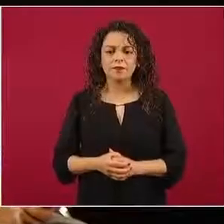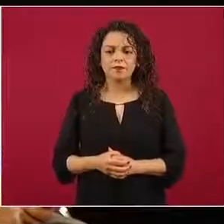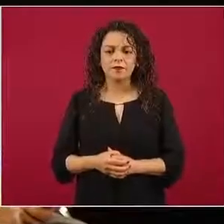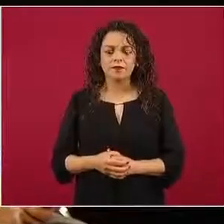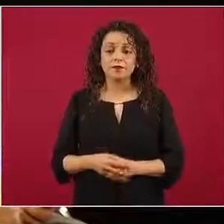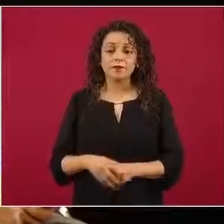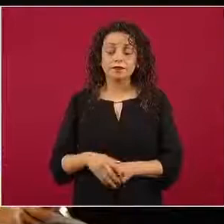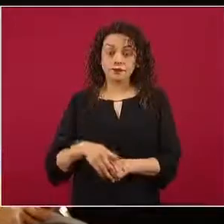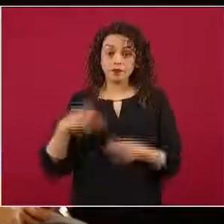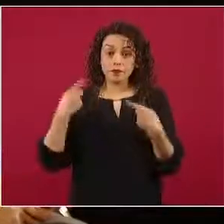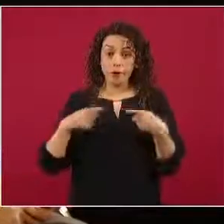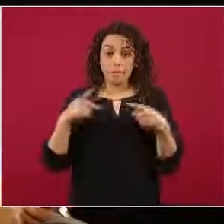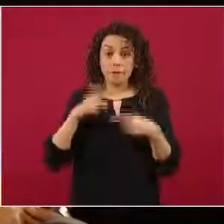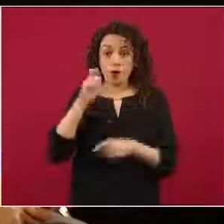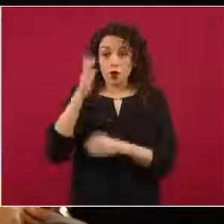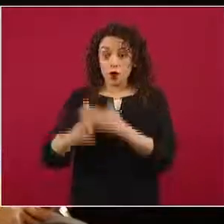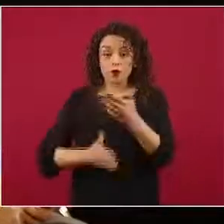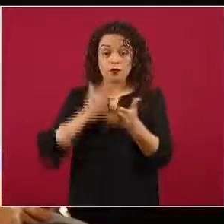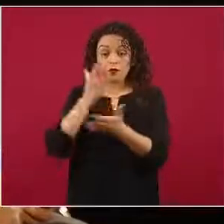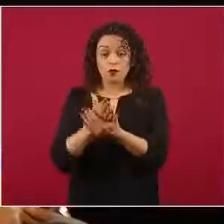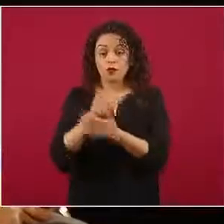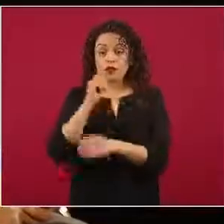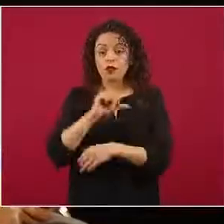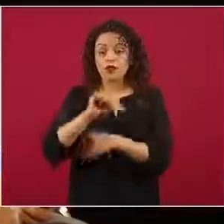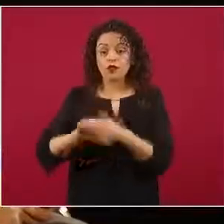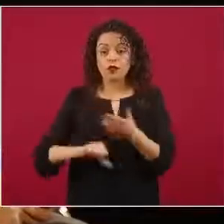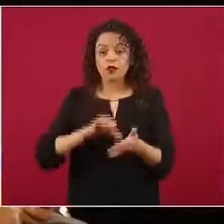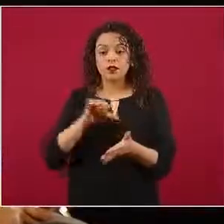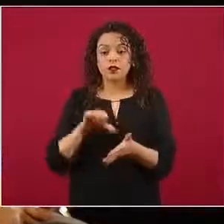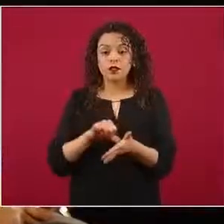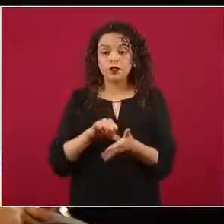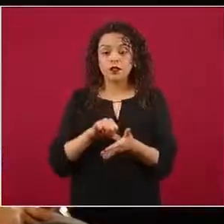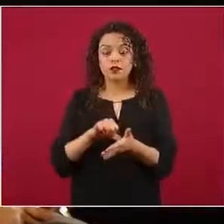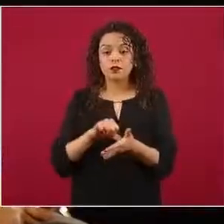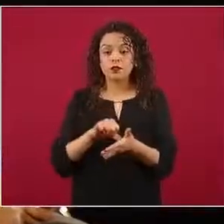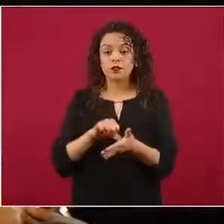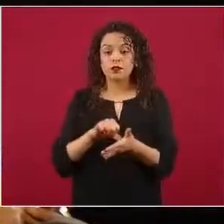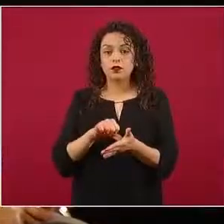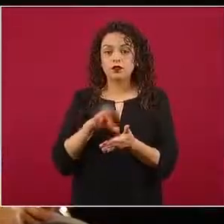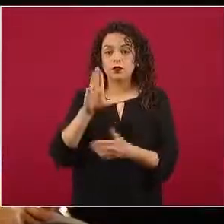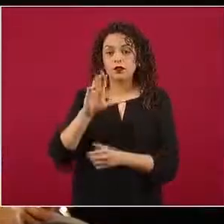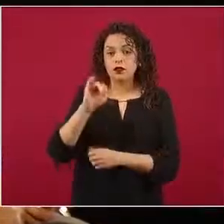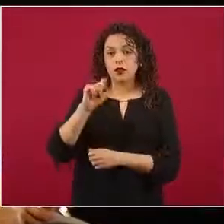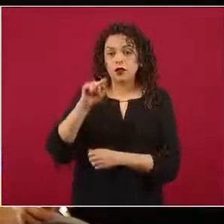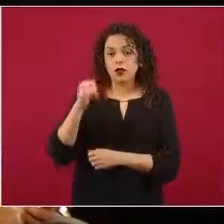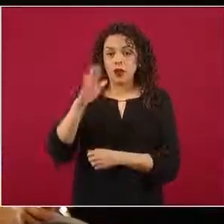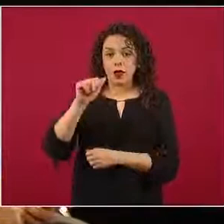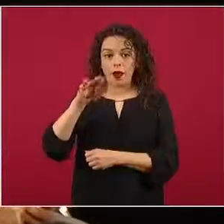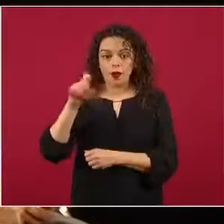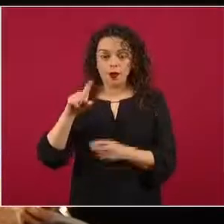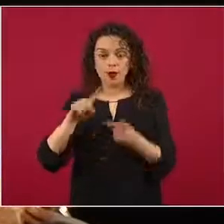al centro al centro de los hermanos Rodríguez y al centro Citibanamex